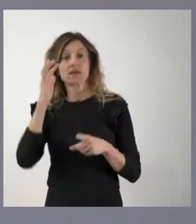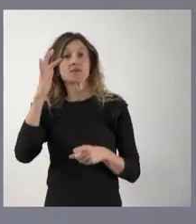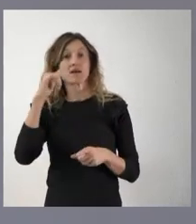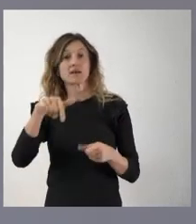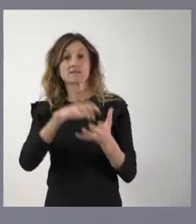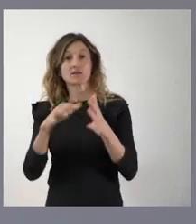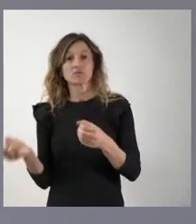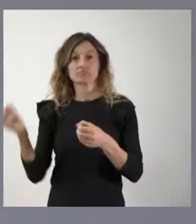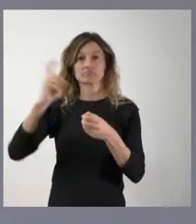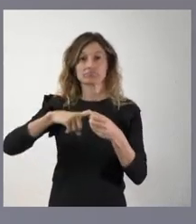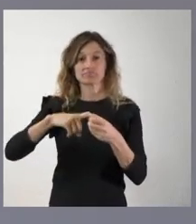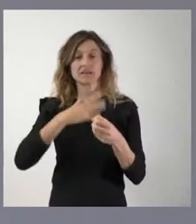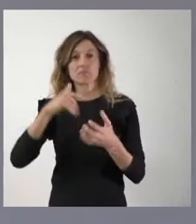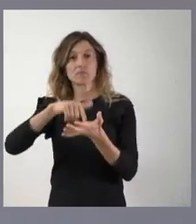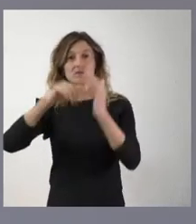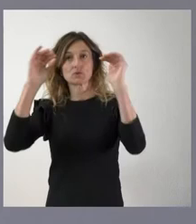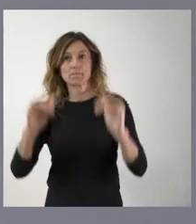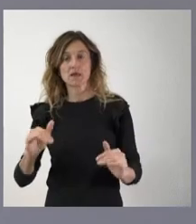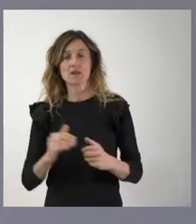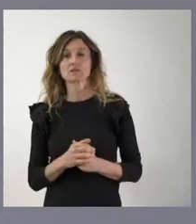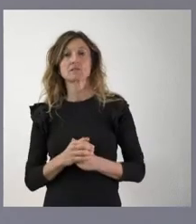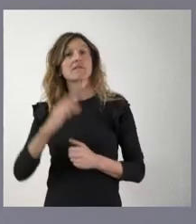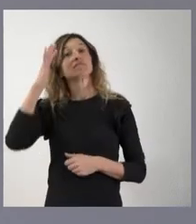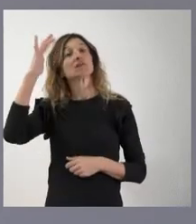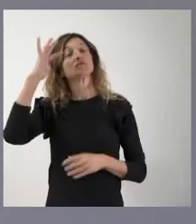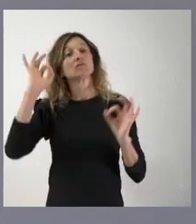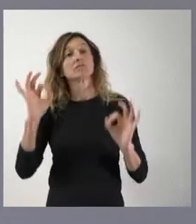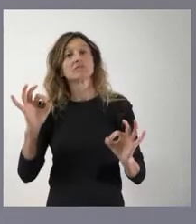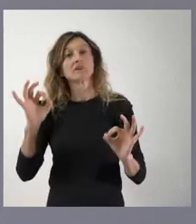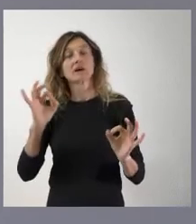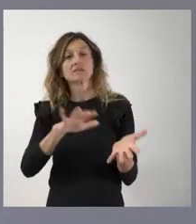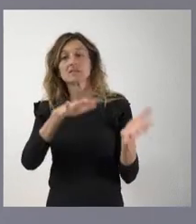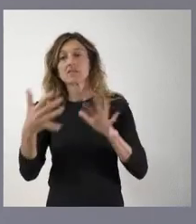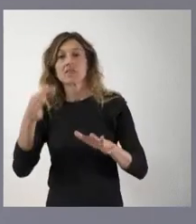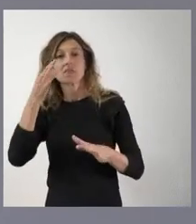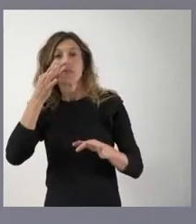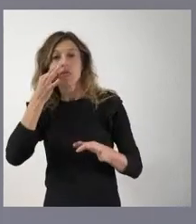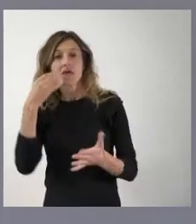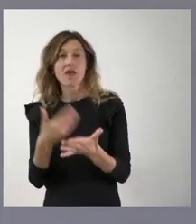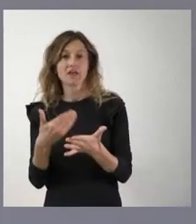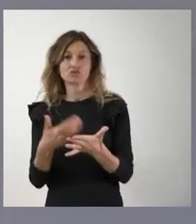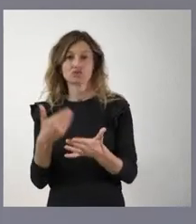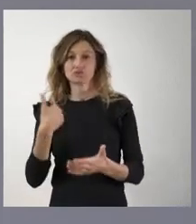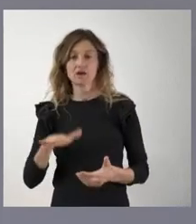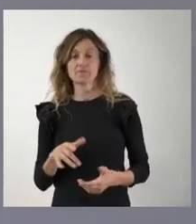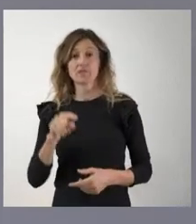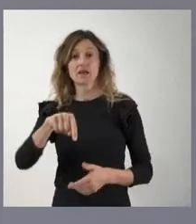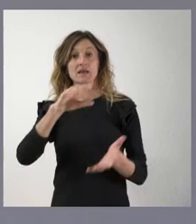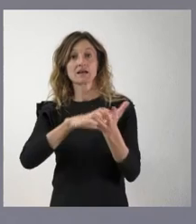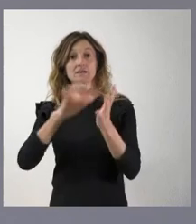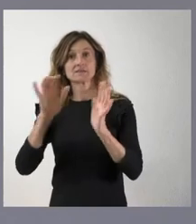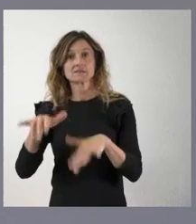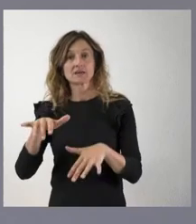Castilla y león de bajar impuestos pero que es una filosofía que traducimos en hechos quizá también porque en Castilla y león